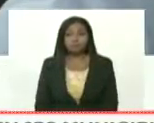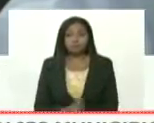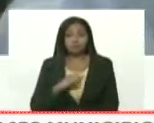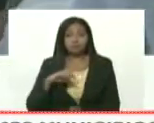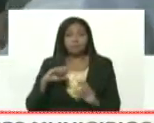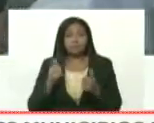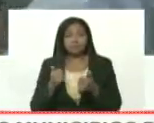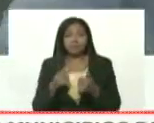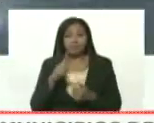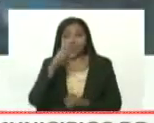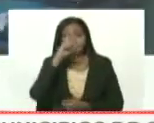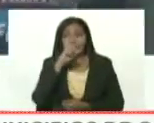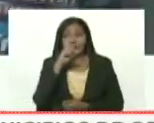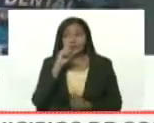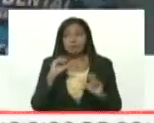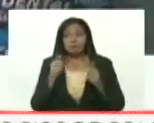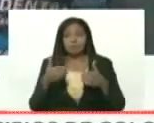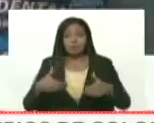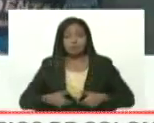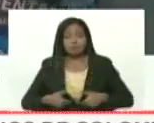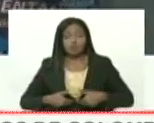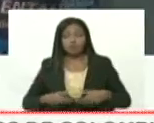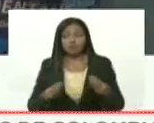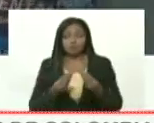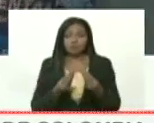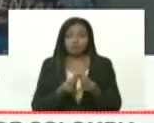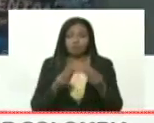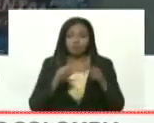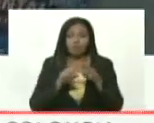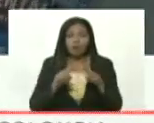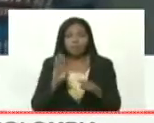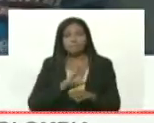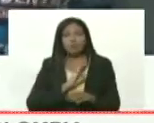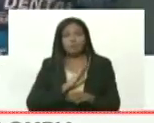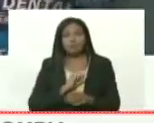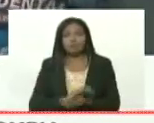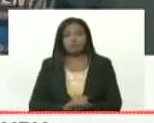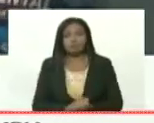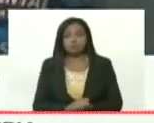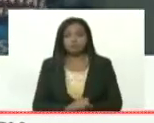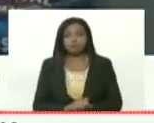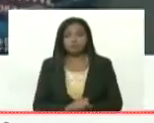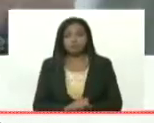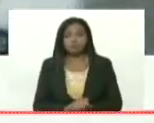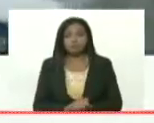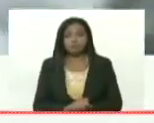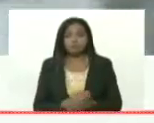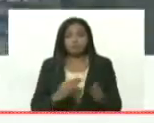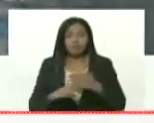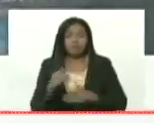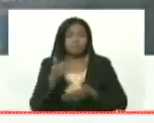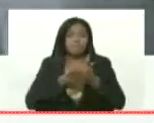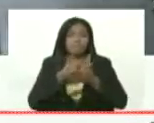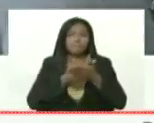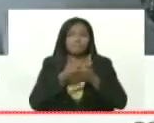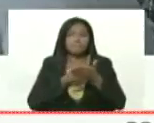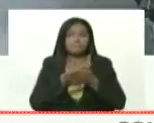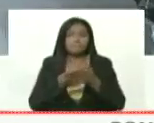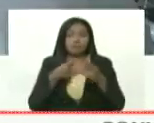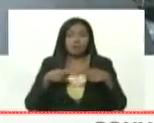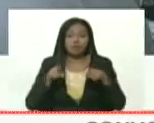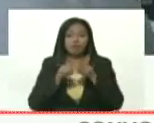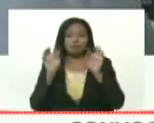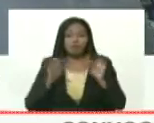Arrancamos desde hace un año el esfuerzo con una formulación propia para ir combatiendo los